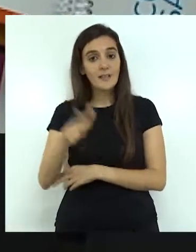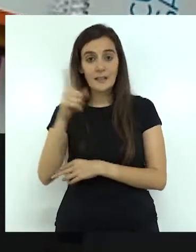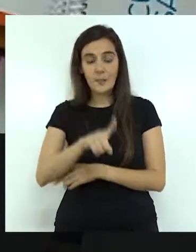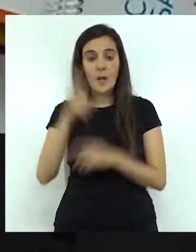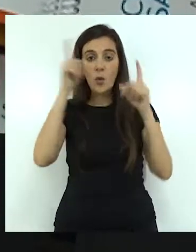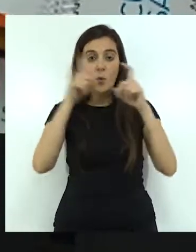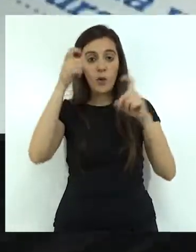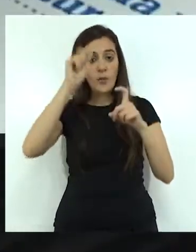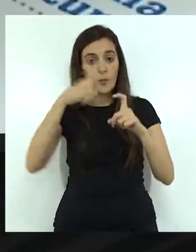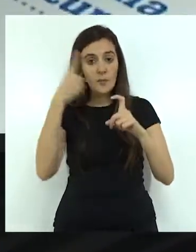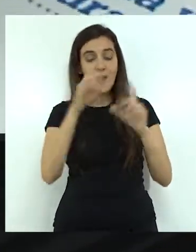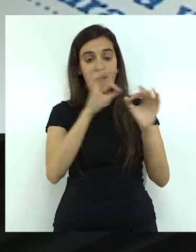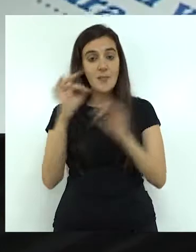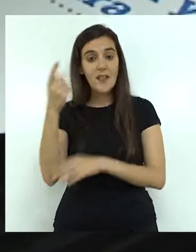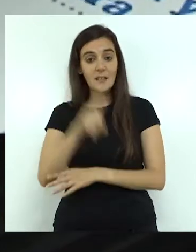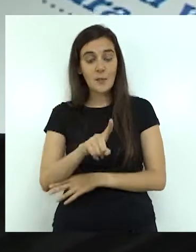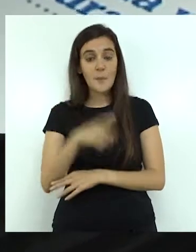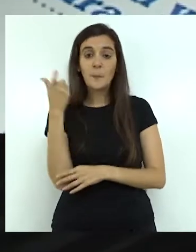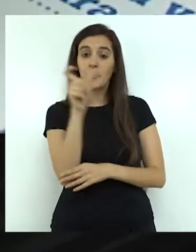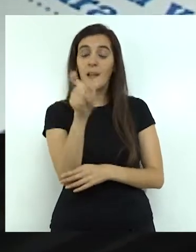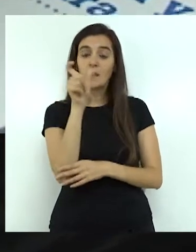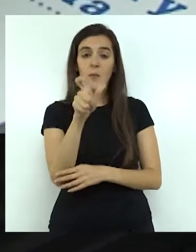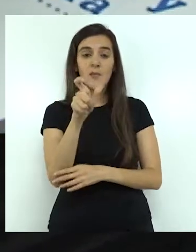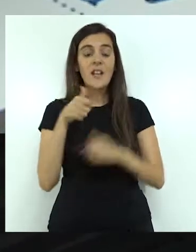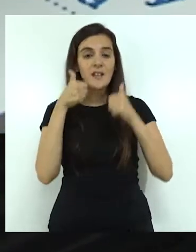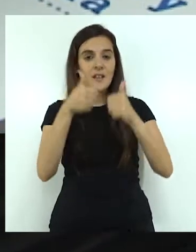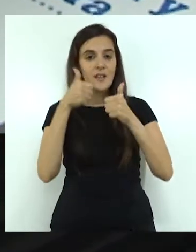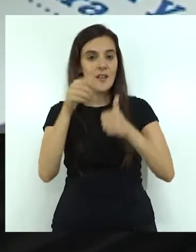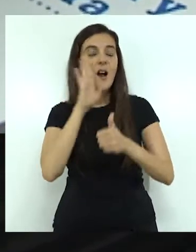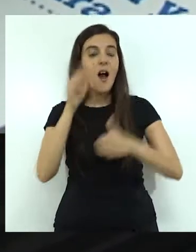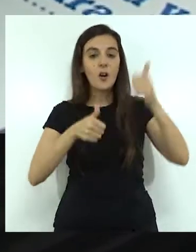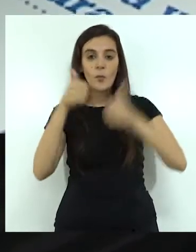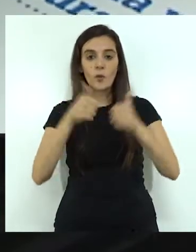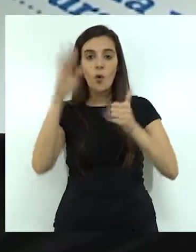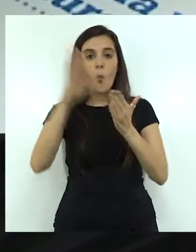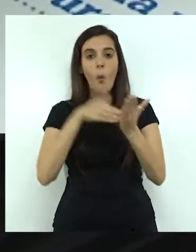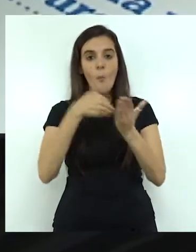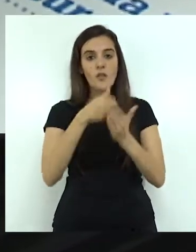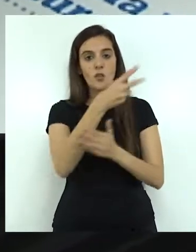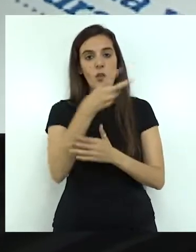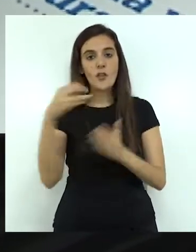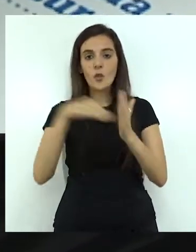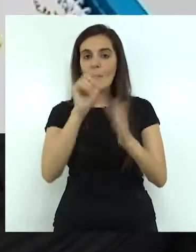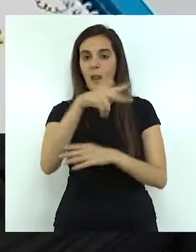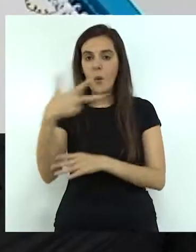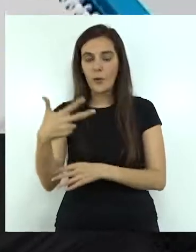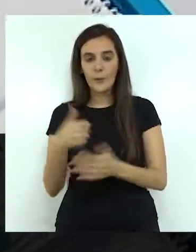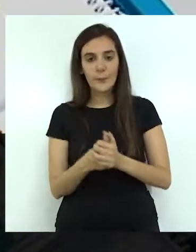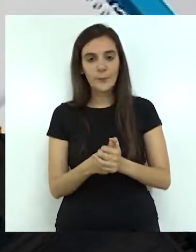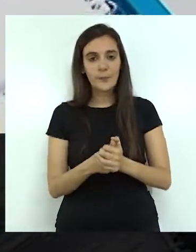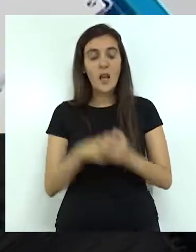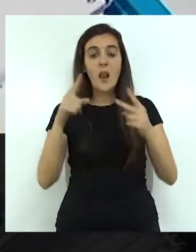el importe destinado inicialmente a esta convocatoria es de 1.200.000 euros en el segundo ciclo de educación infantil